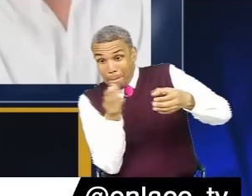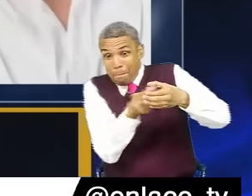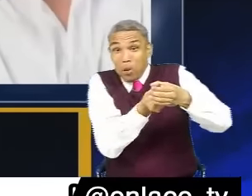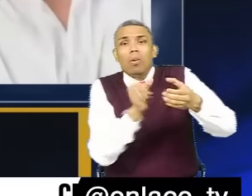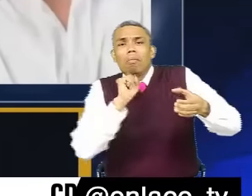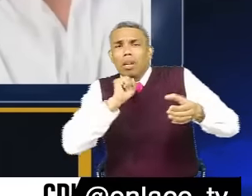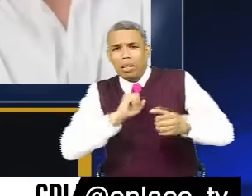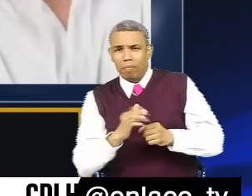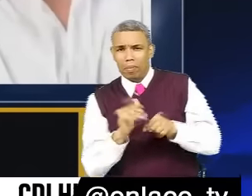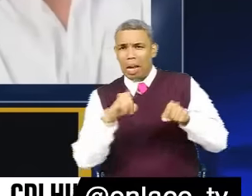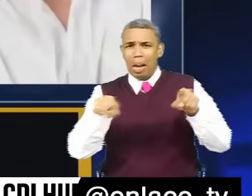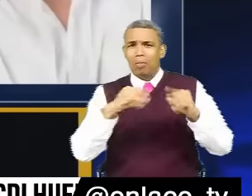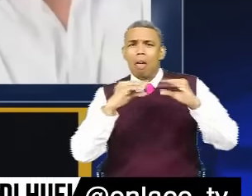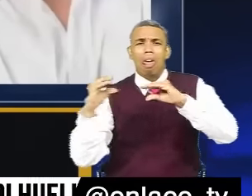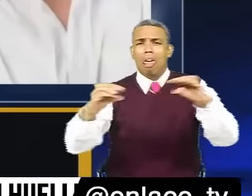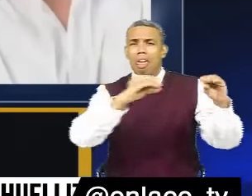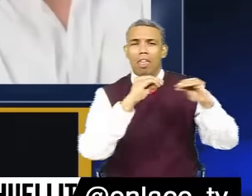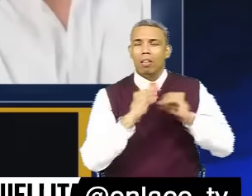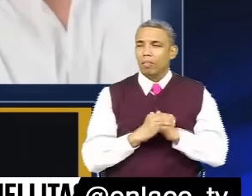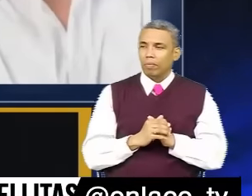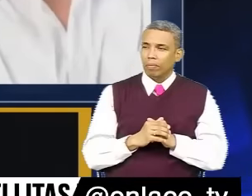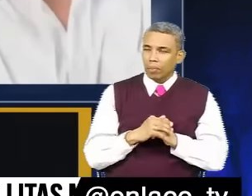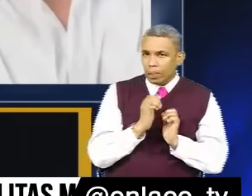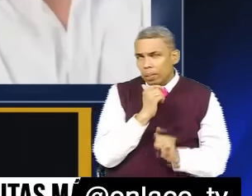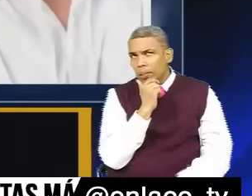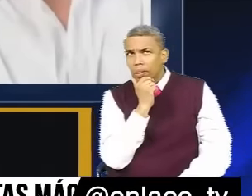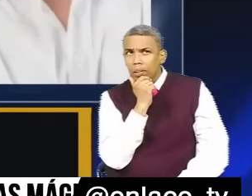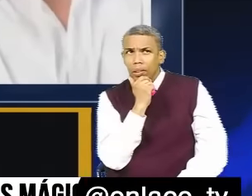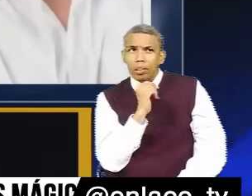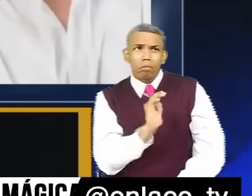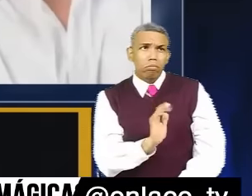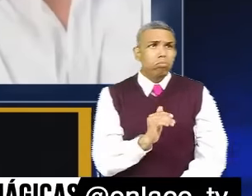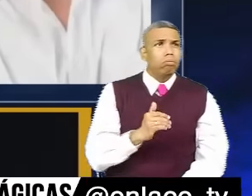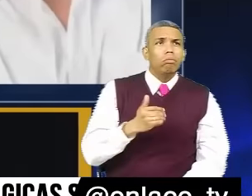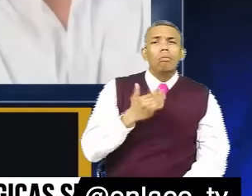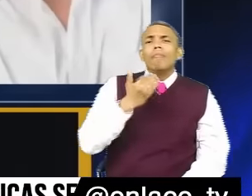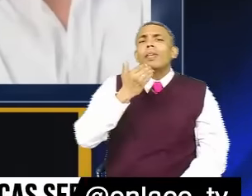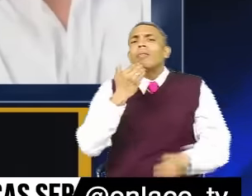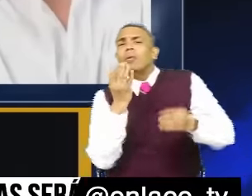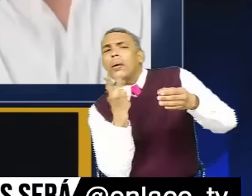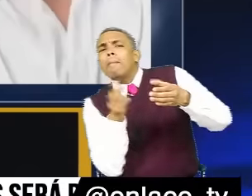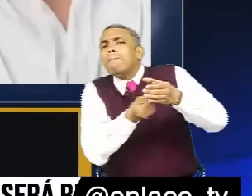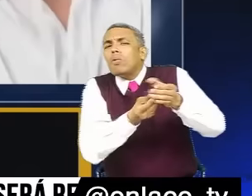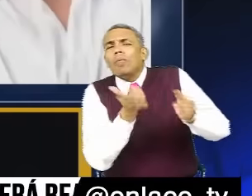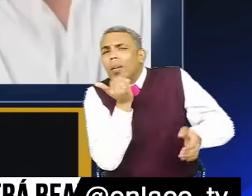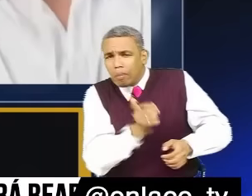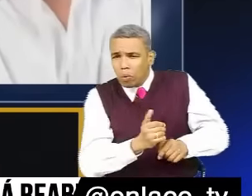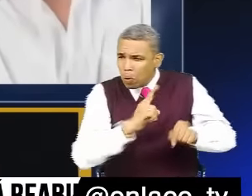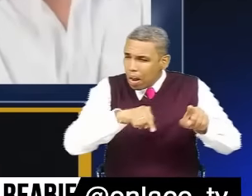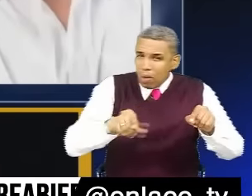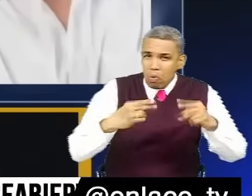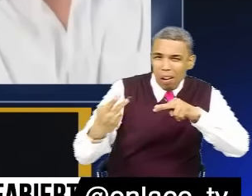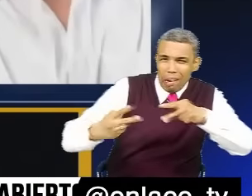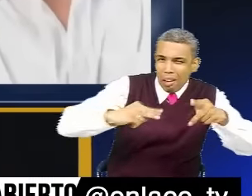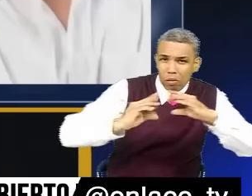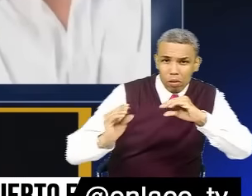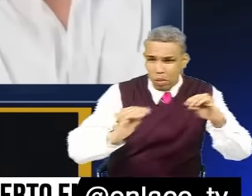eso va a dinamizar las empresas de la ciudad, el empleo de la ciudad, pero el área metropolitana no tiene que